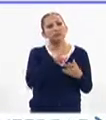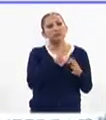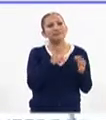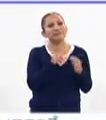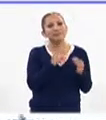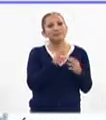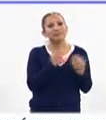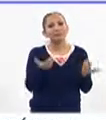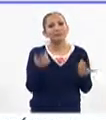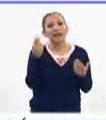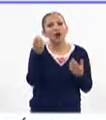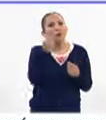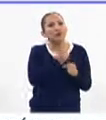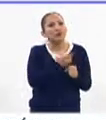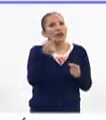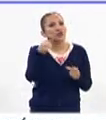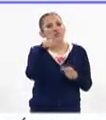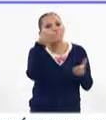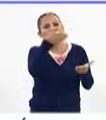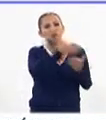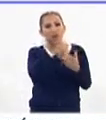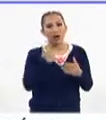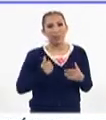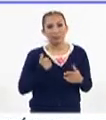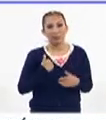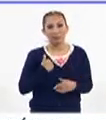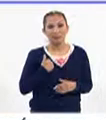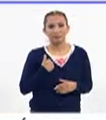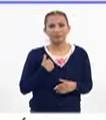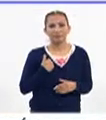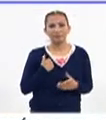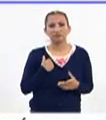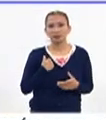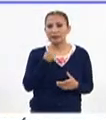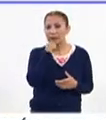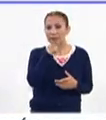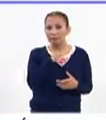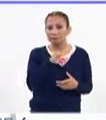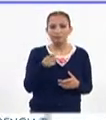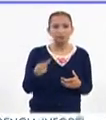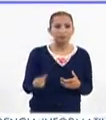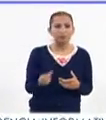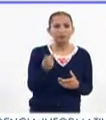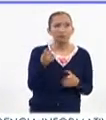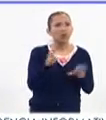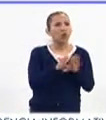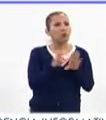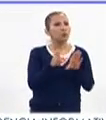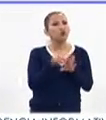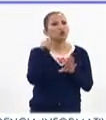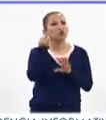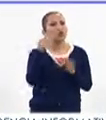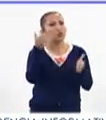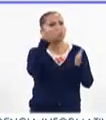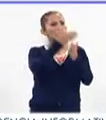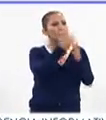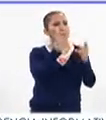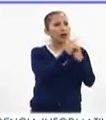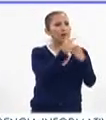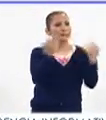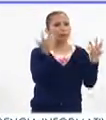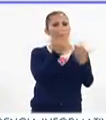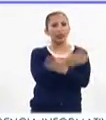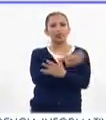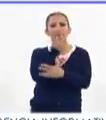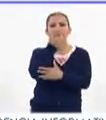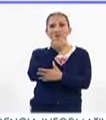platicando acerca de esta oportunidad que tuviste de irte a Canadá y preguntarte cómo fue para ti llegar a un país y